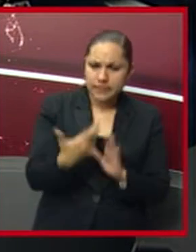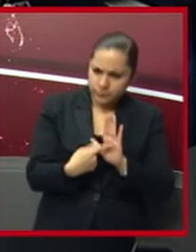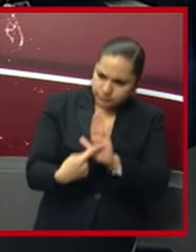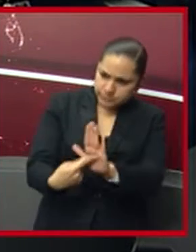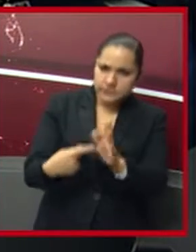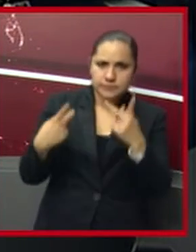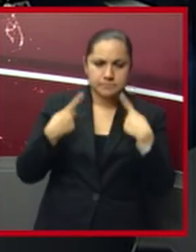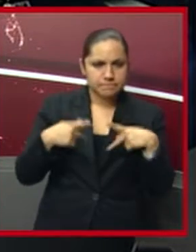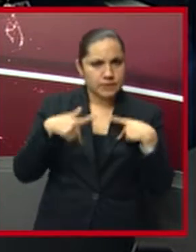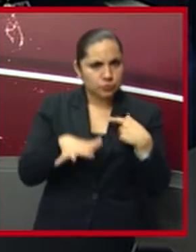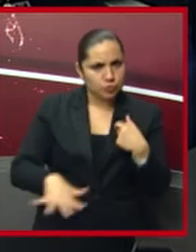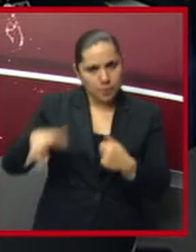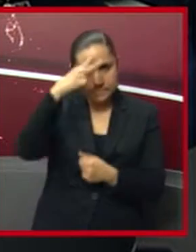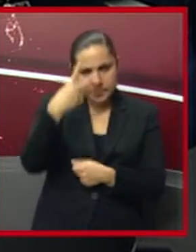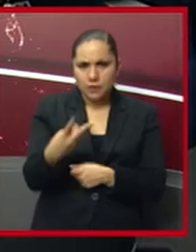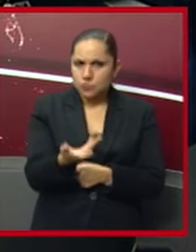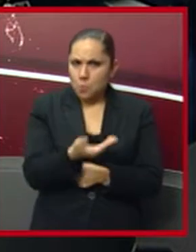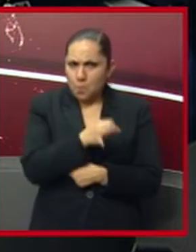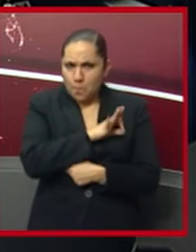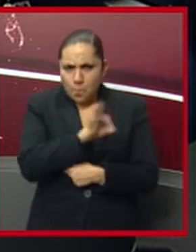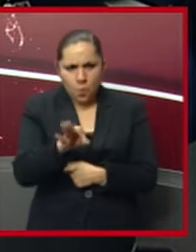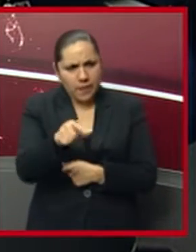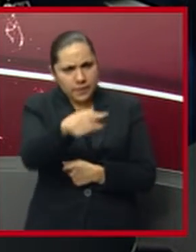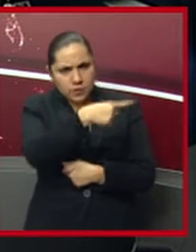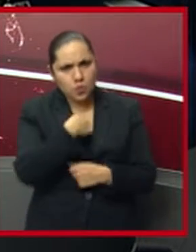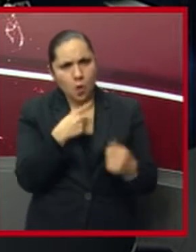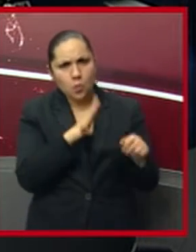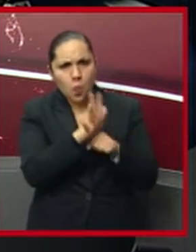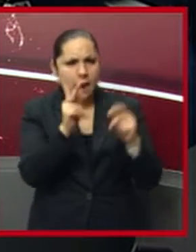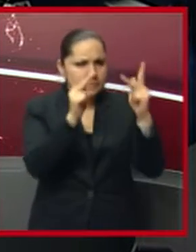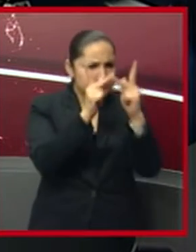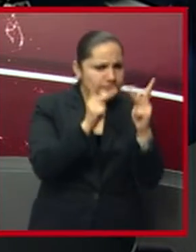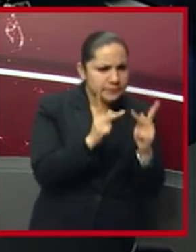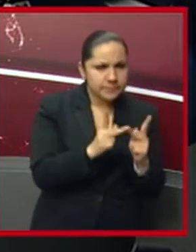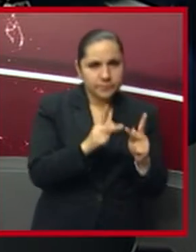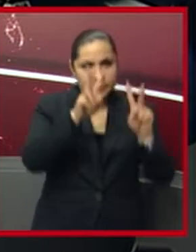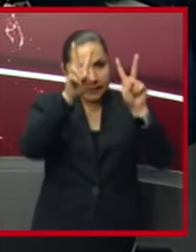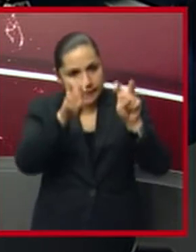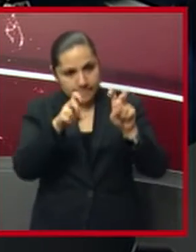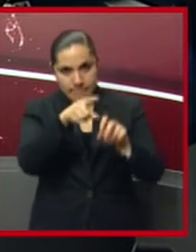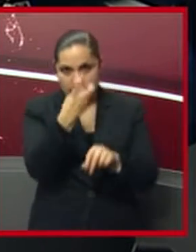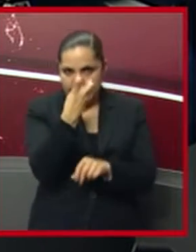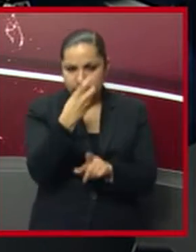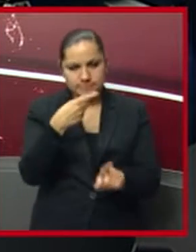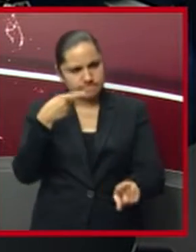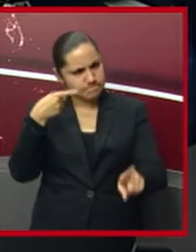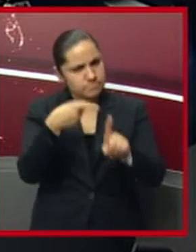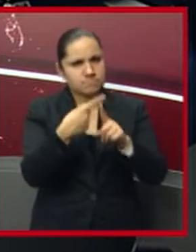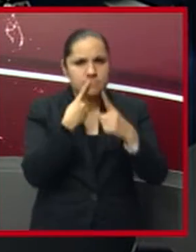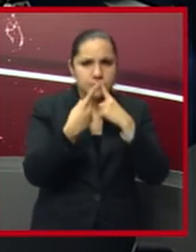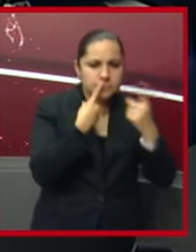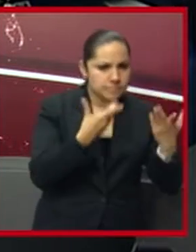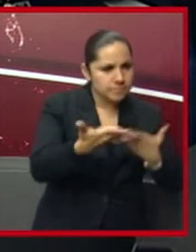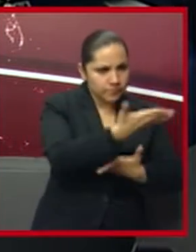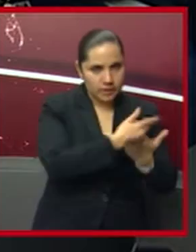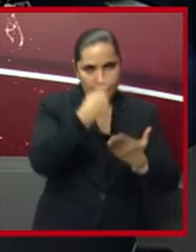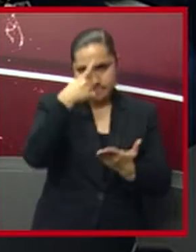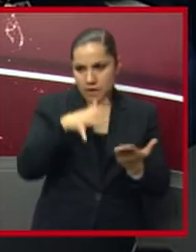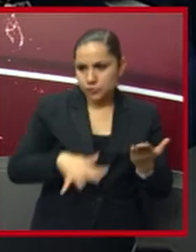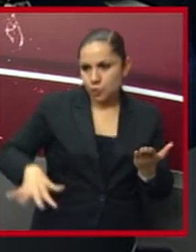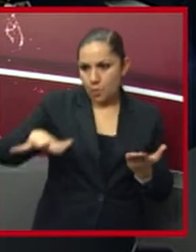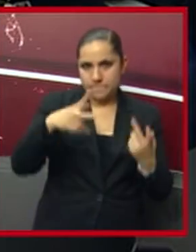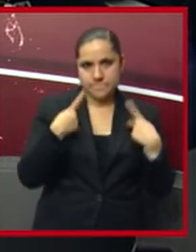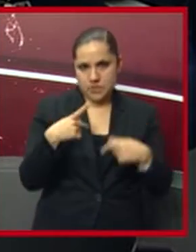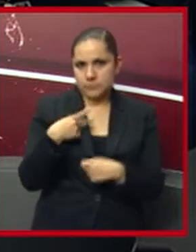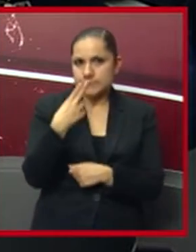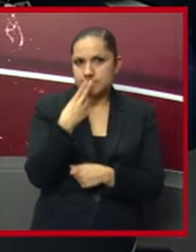encontrar un común denominador entre todos los grupos parlamentarios para generar beneficios al ciudadano. Y ese fue el compromiso que hoy en la comisión,